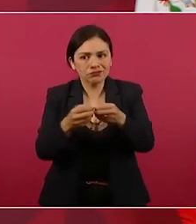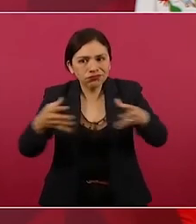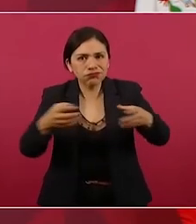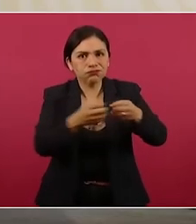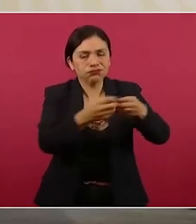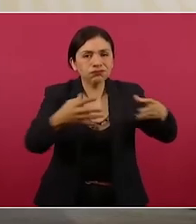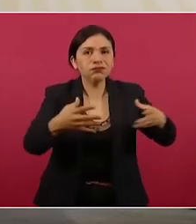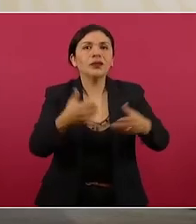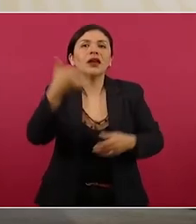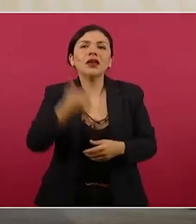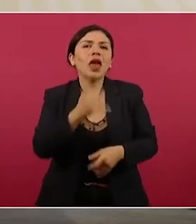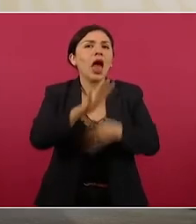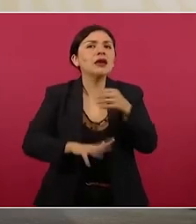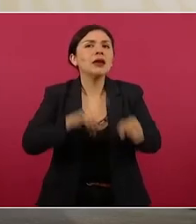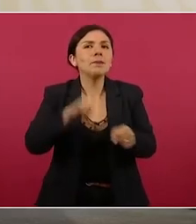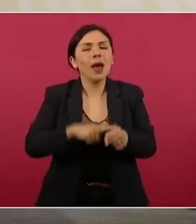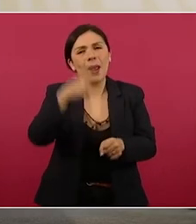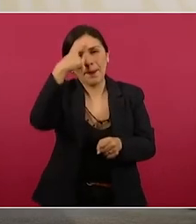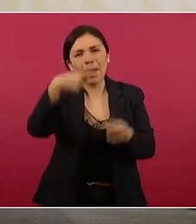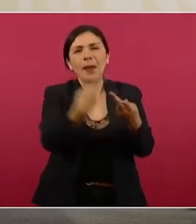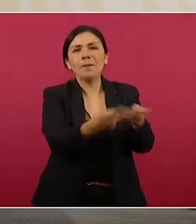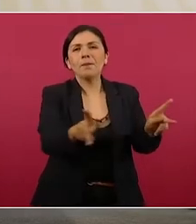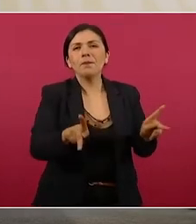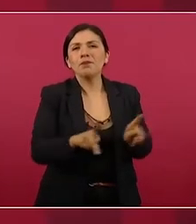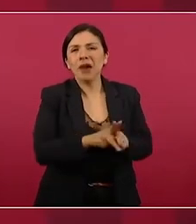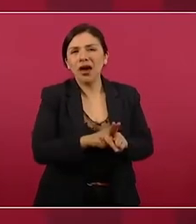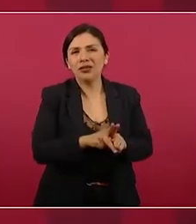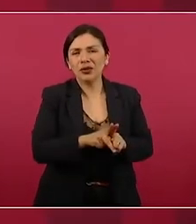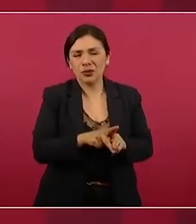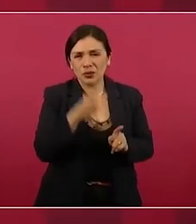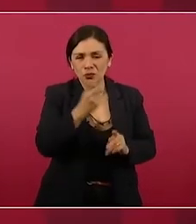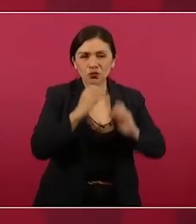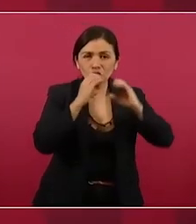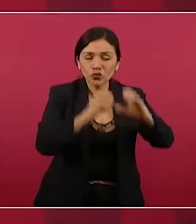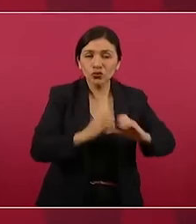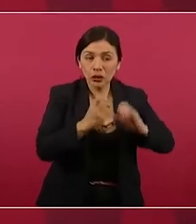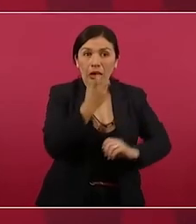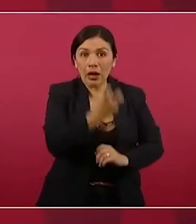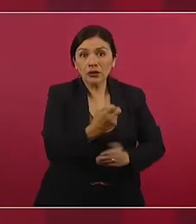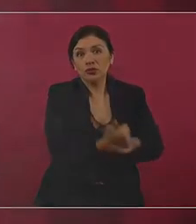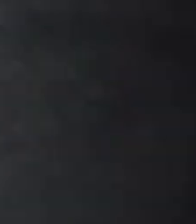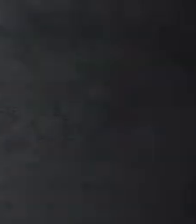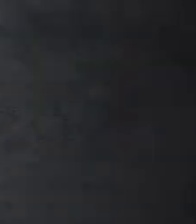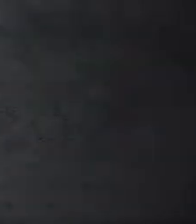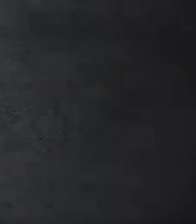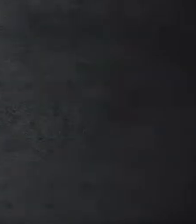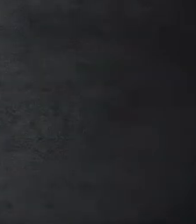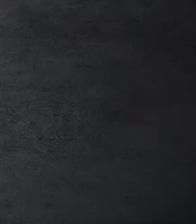Y los animales de patio, eso ayuda mucho.